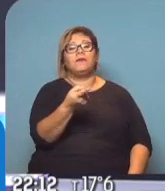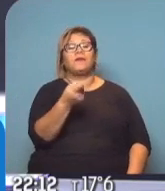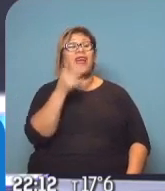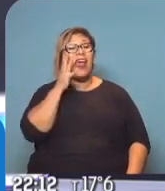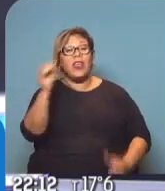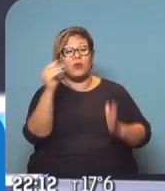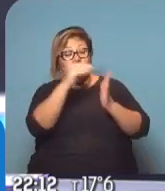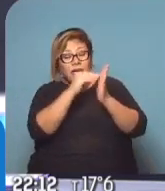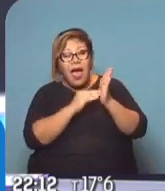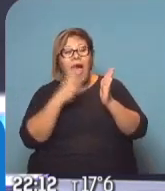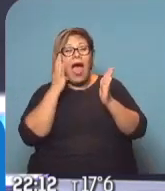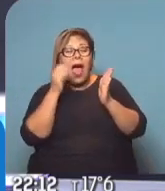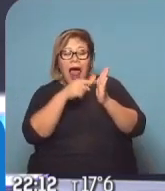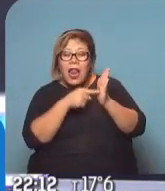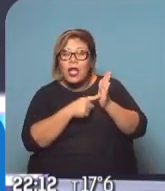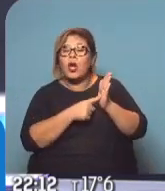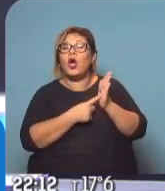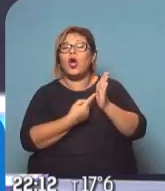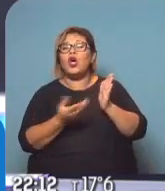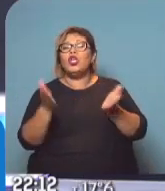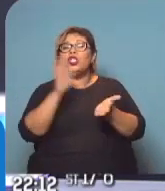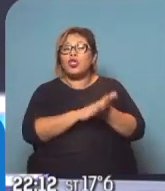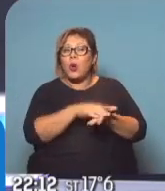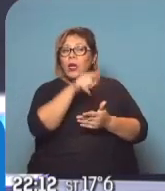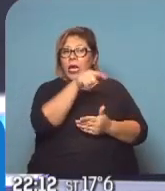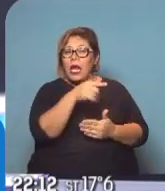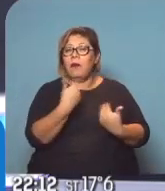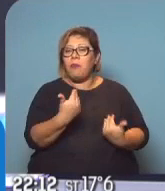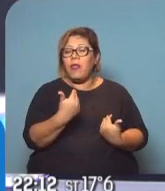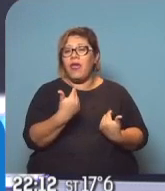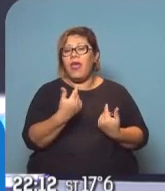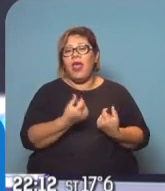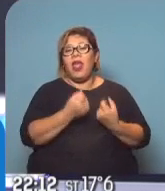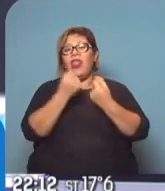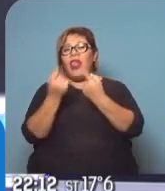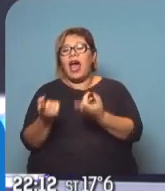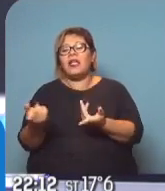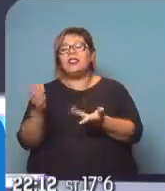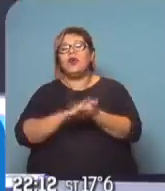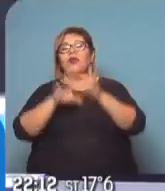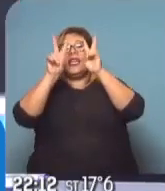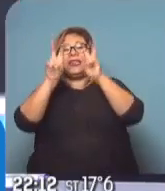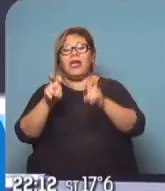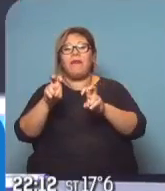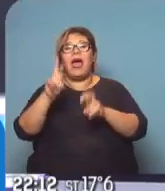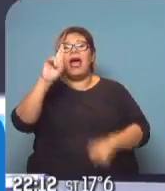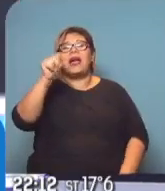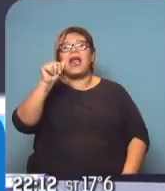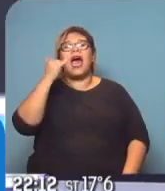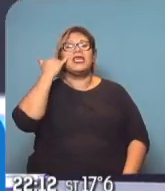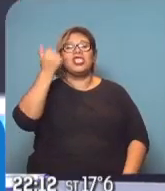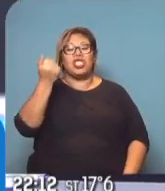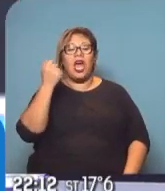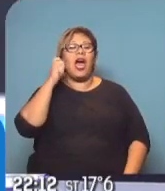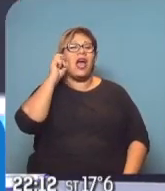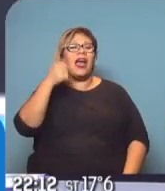concreto sobre el vínculo y el aporte que él puede llegar a hacer en lo que es el Russia Gate, es decir, la investigación que se le